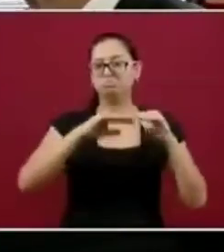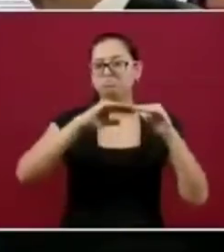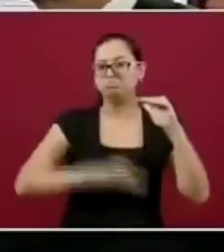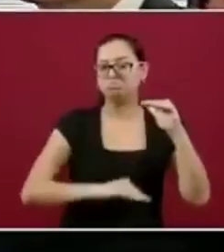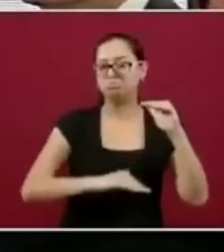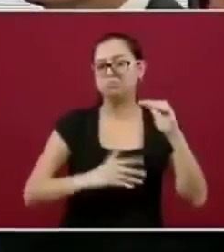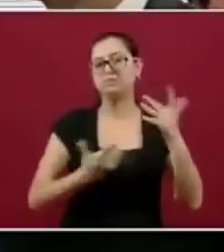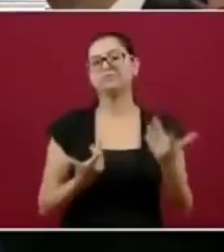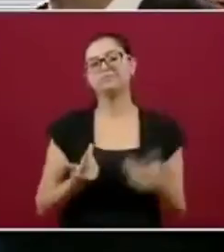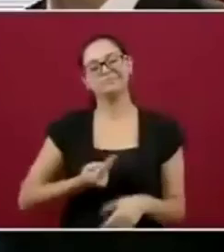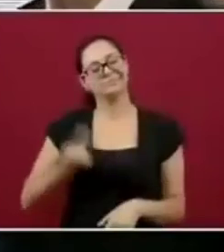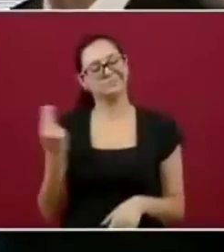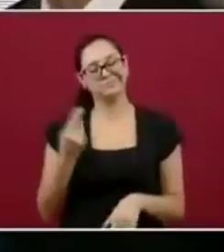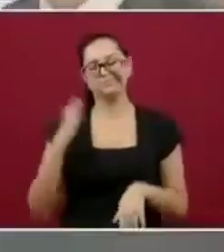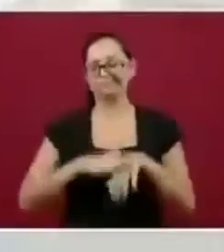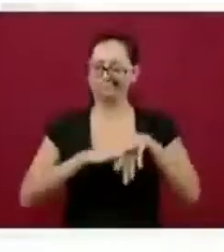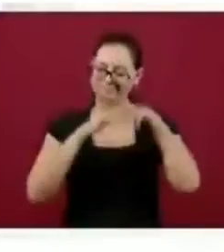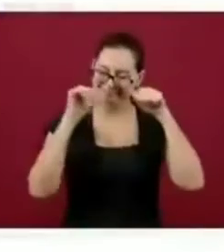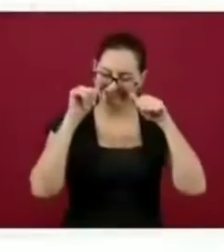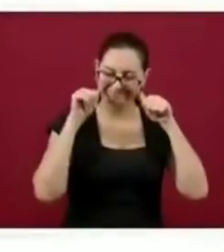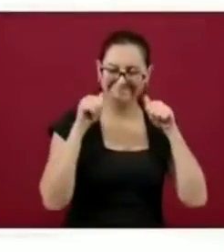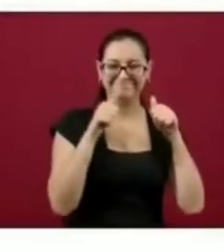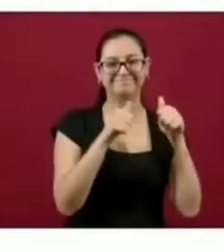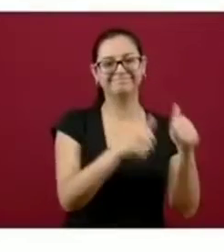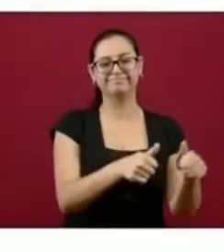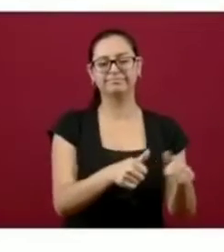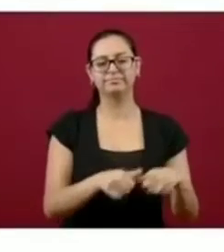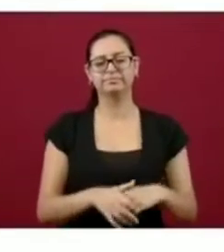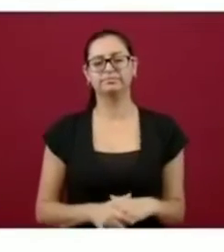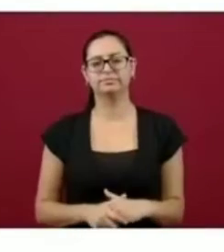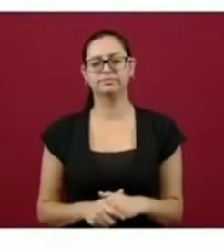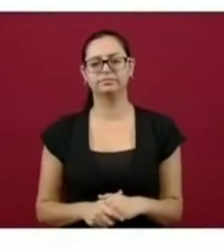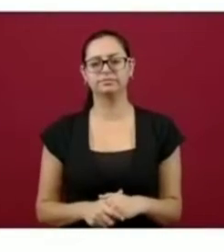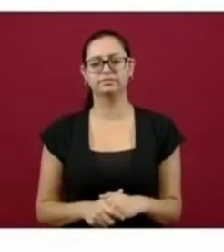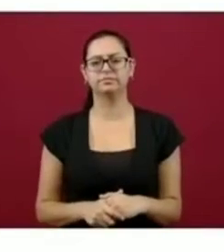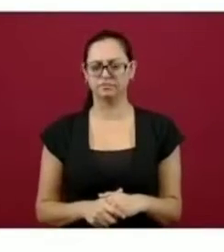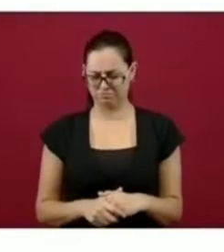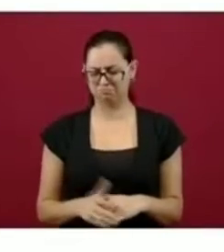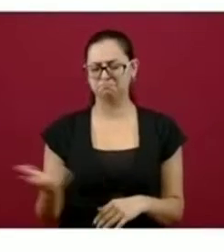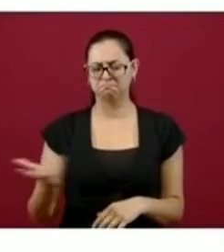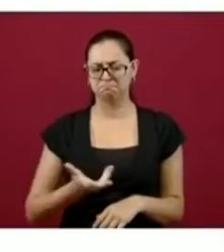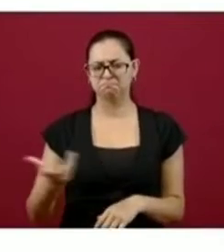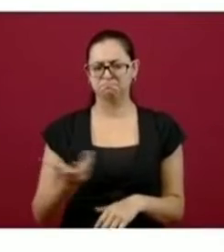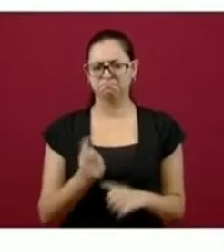que involucrarnos muchísimo más en esto. Y lo vamos a hacer.